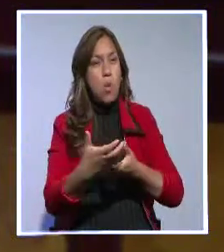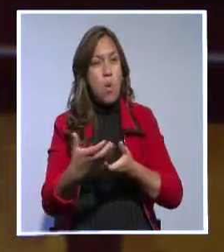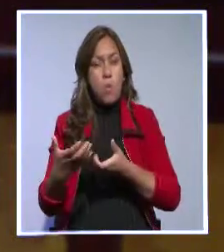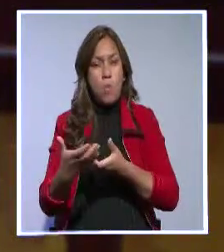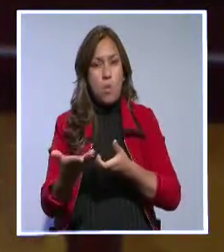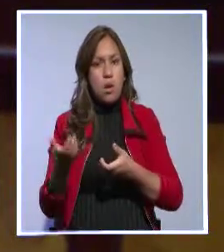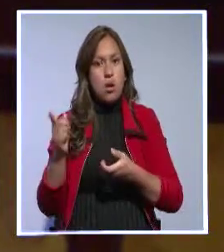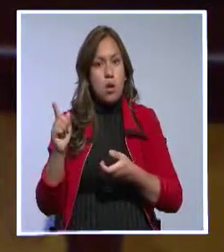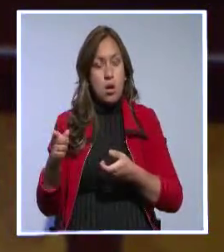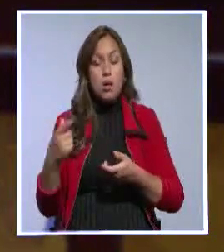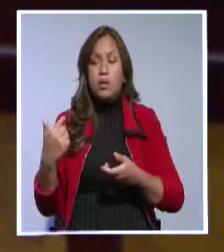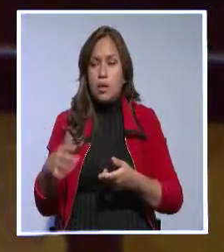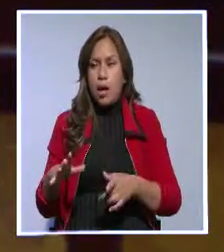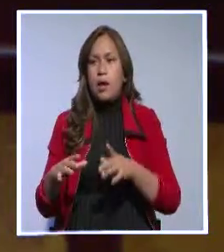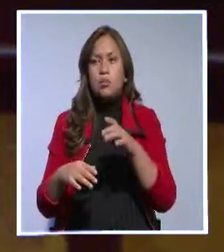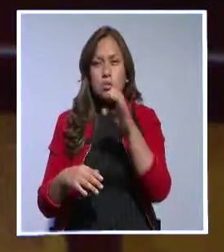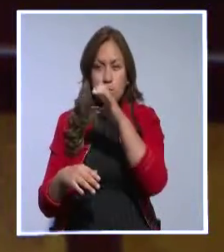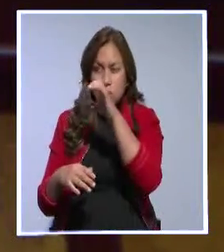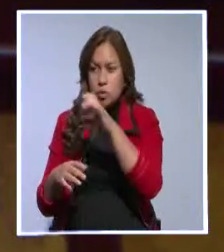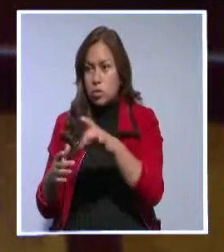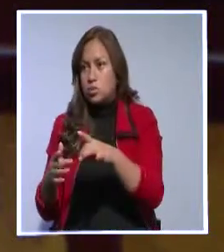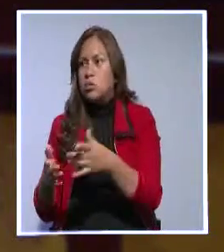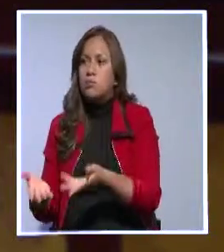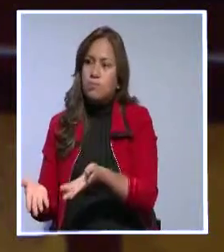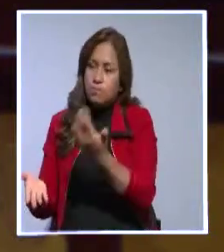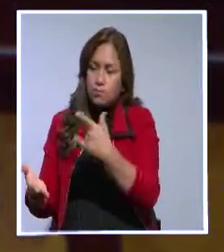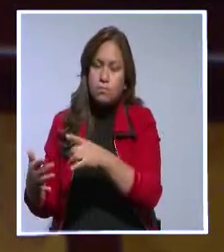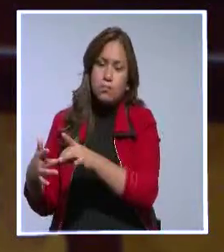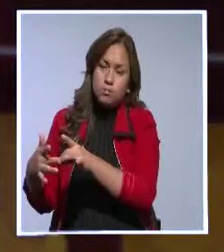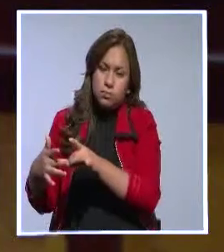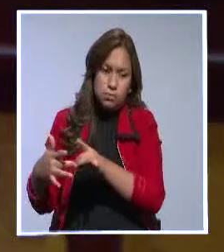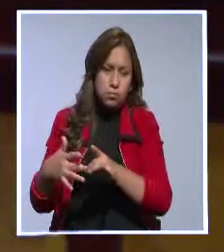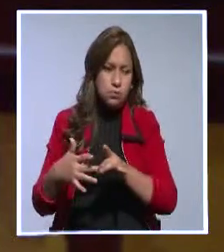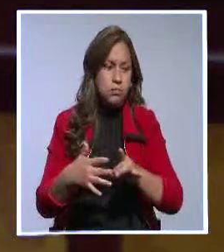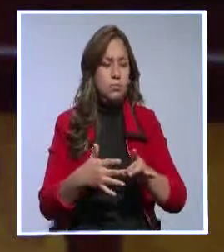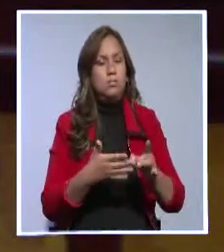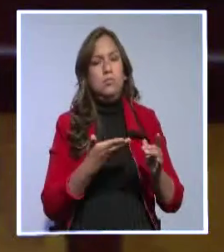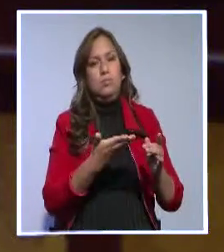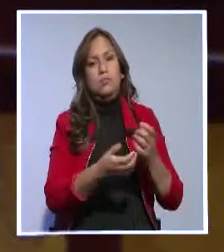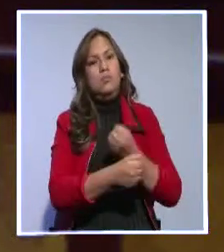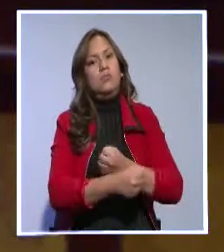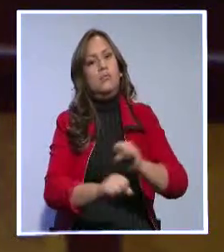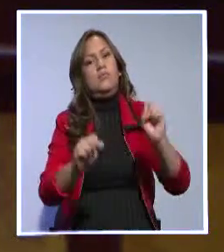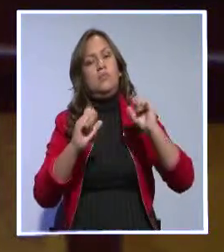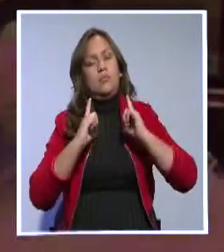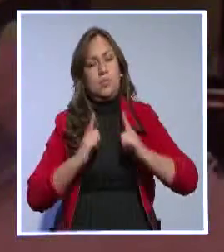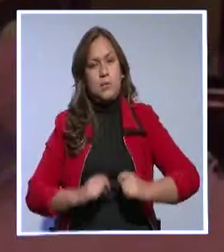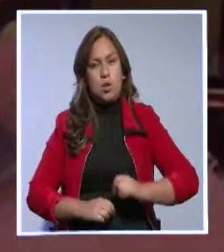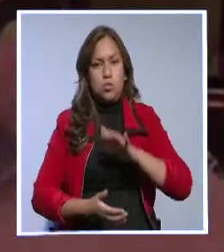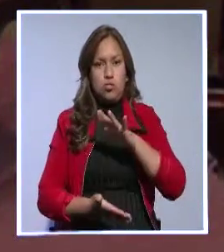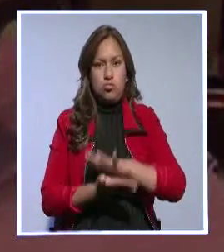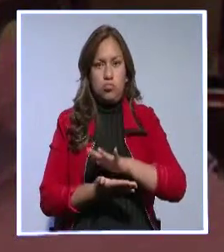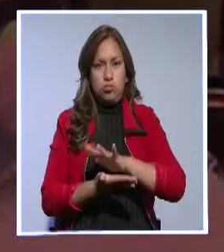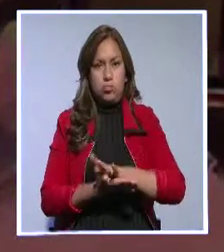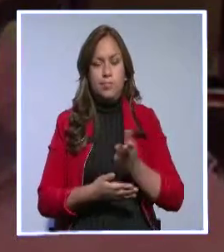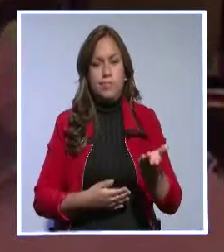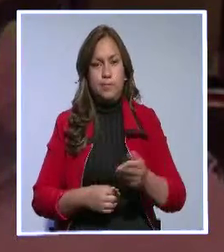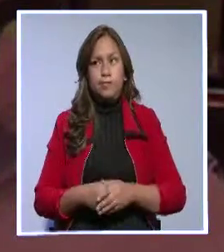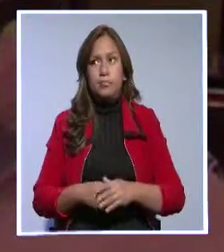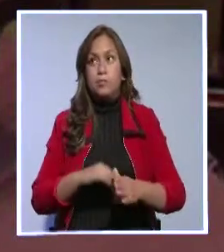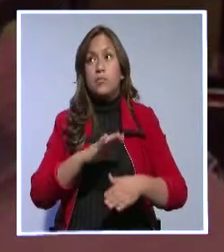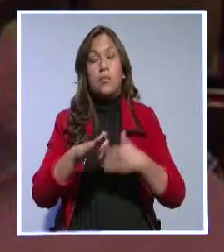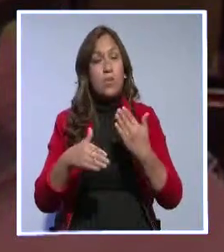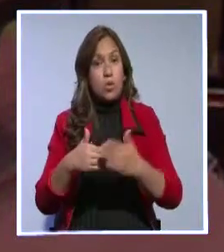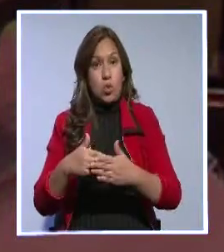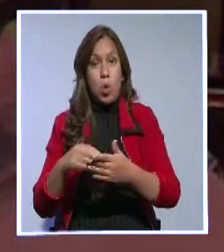personas sean encontradas revisadas y entregadas a sus familiares sanas y salvas todo esto gracias precisamente a toda la planificación